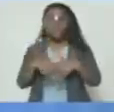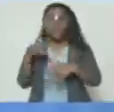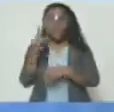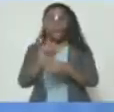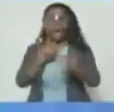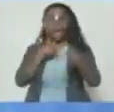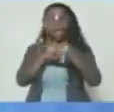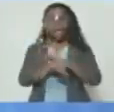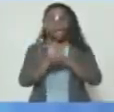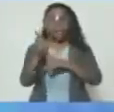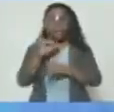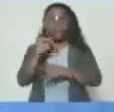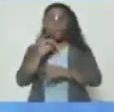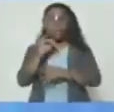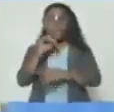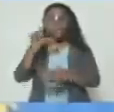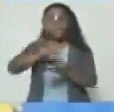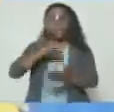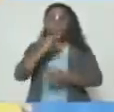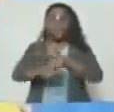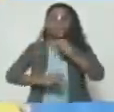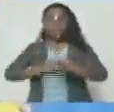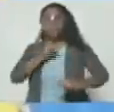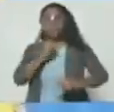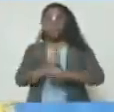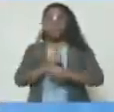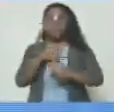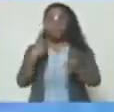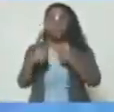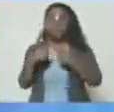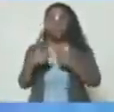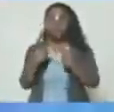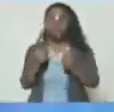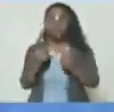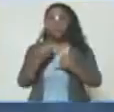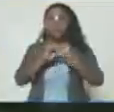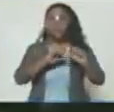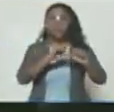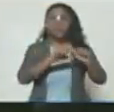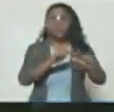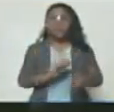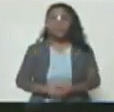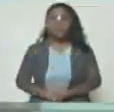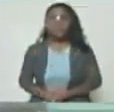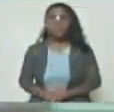a esa información en el Centro Internacional de Inversión Productiva.